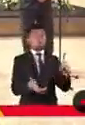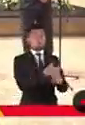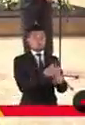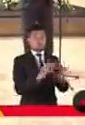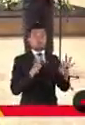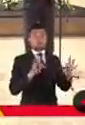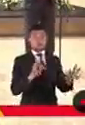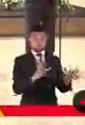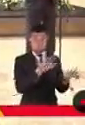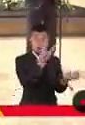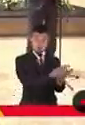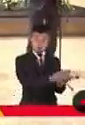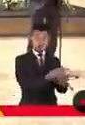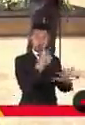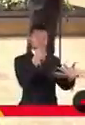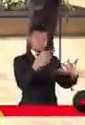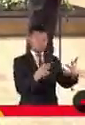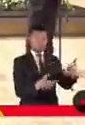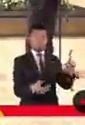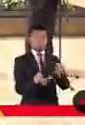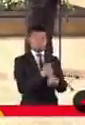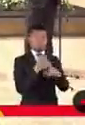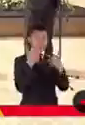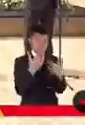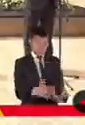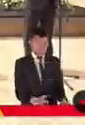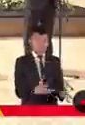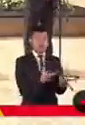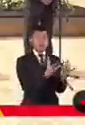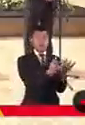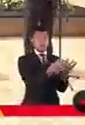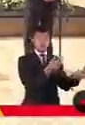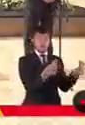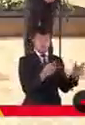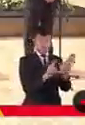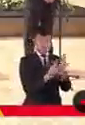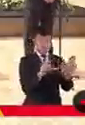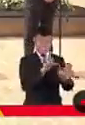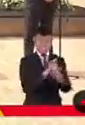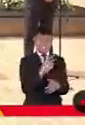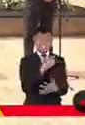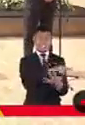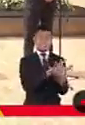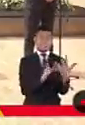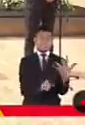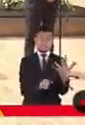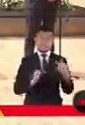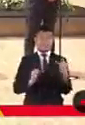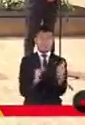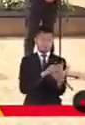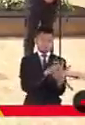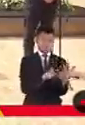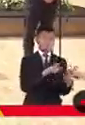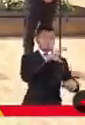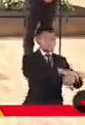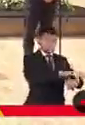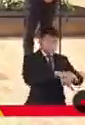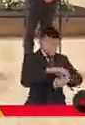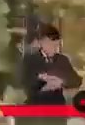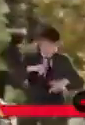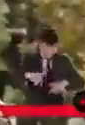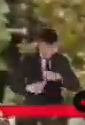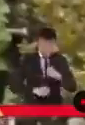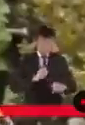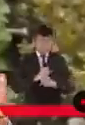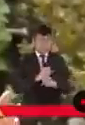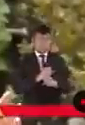Están dando resultados. Ya tenemos desarticulación de 5 bandas criminales en Bogotá en lo corrido del año. Tenemos